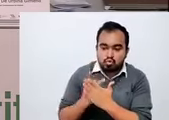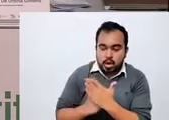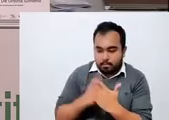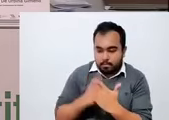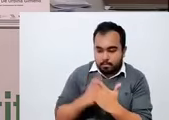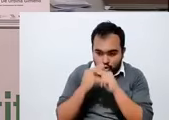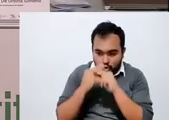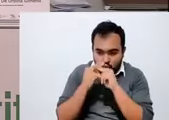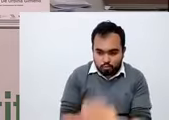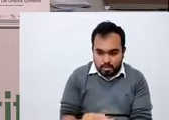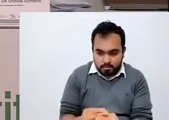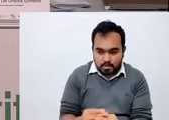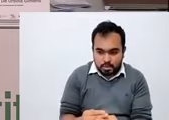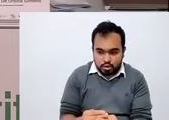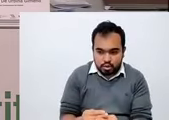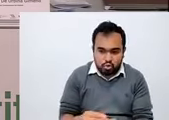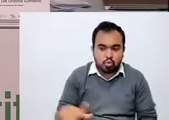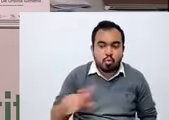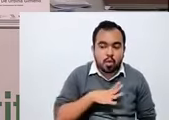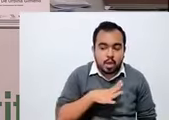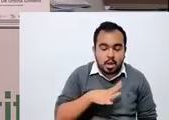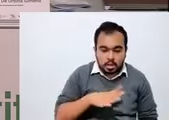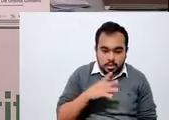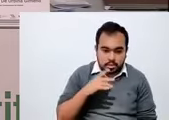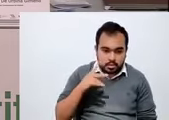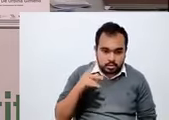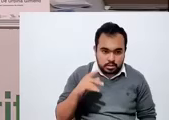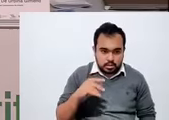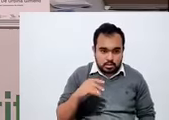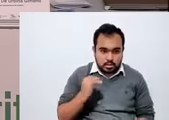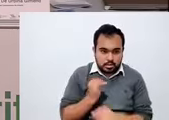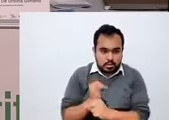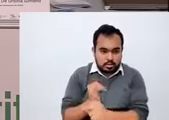en los experimentos de ética